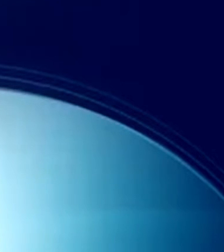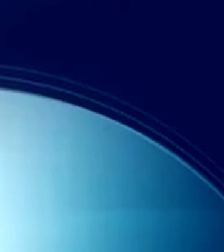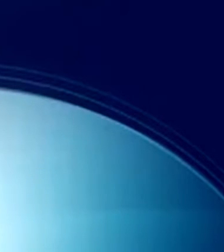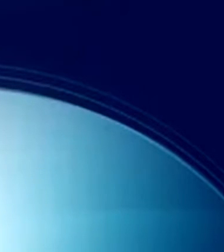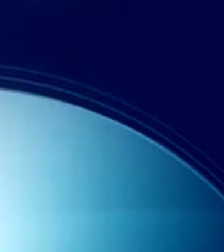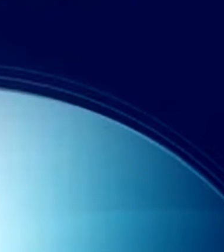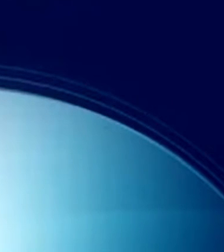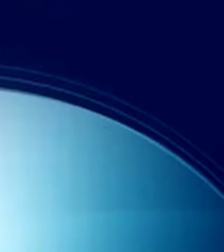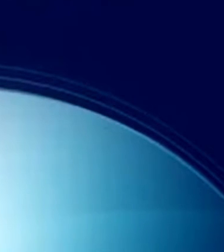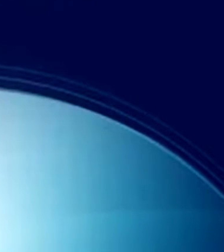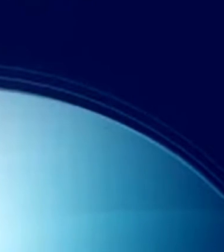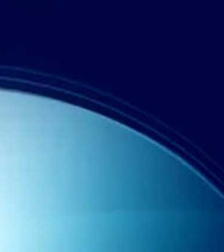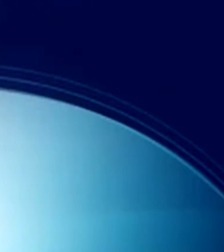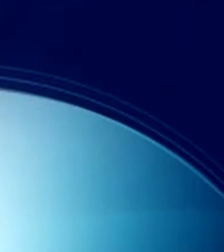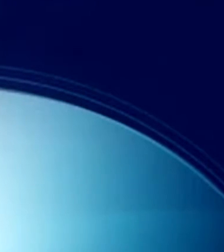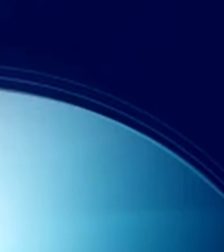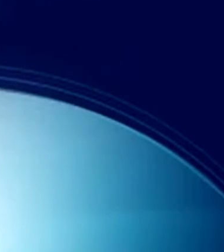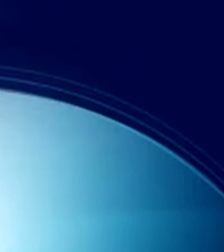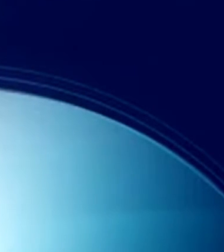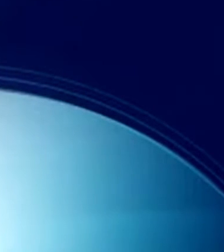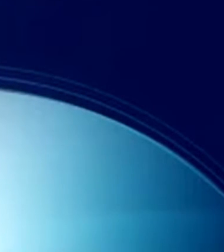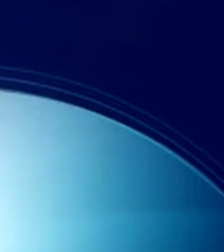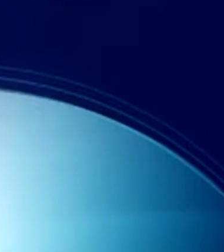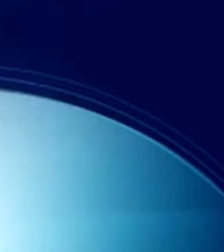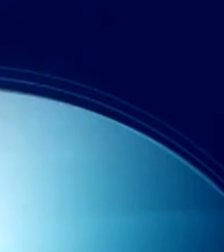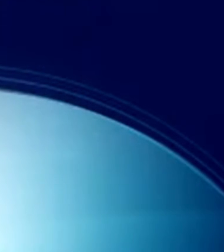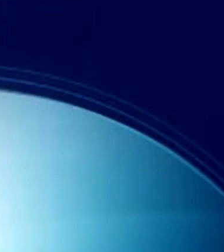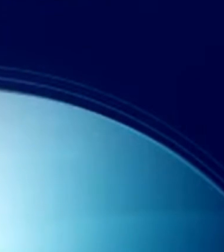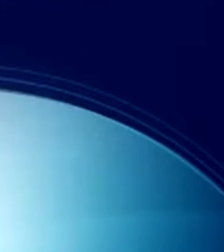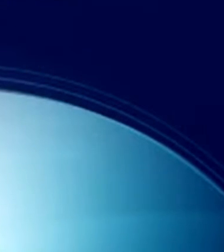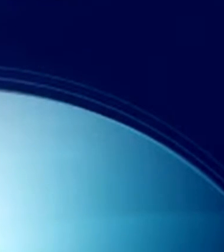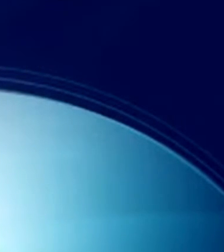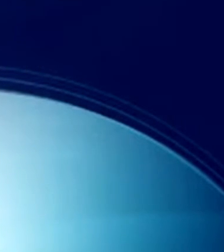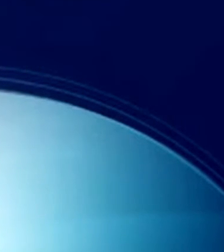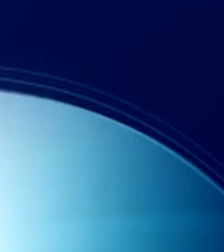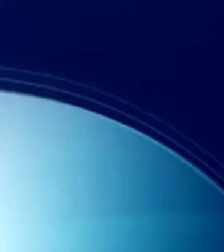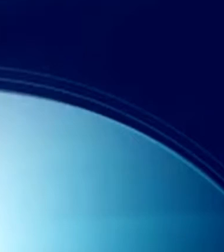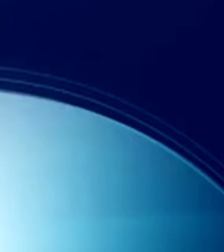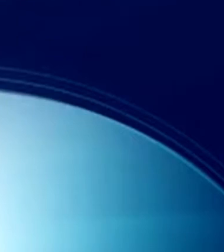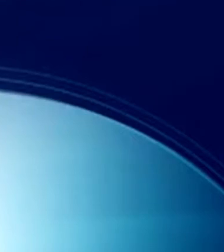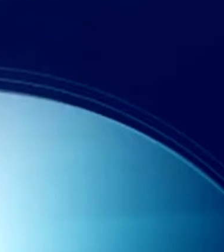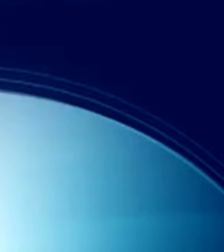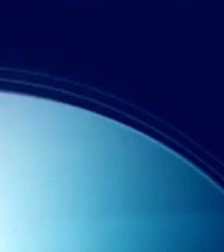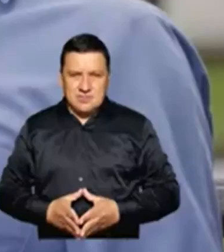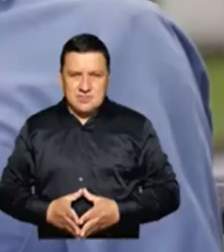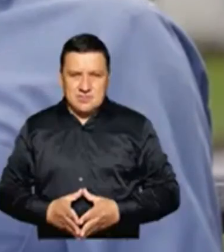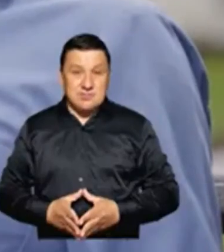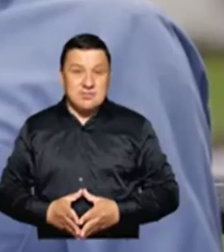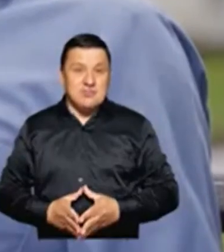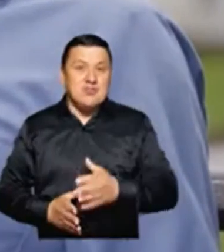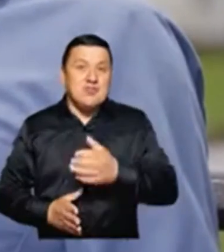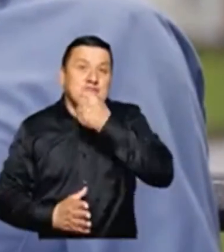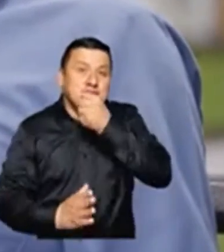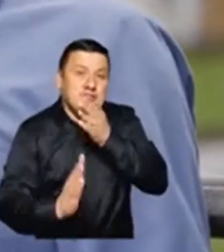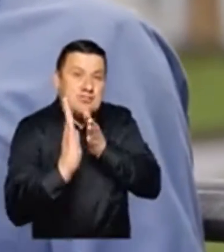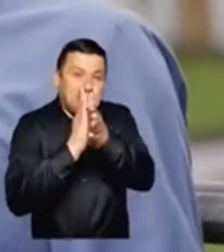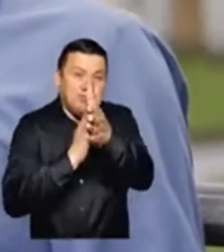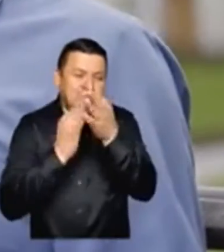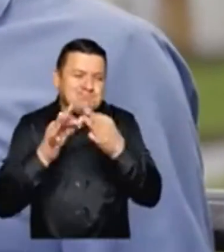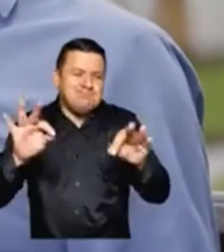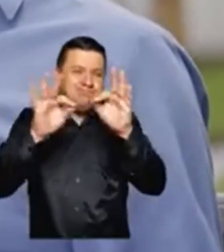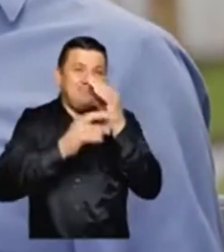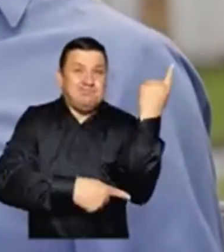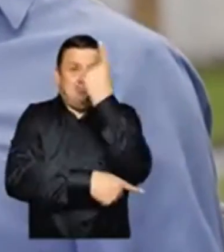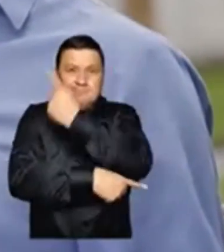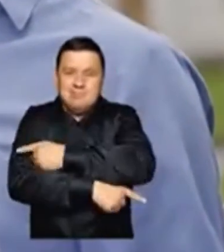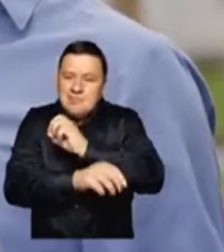Electoral, según la resolución número 1542 del 23 de febrero de 2022. Y la noticia política del